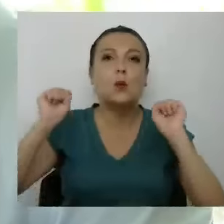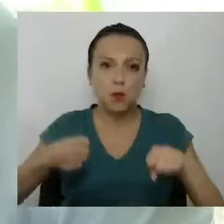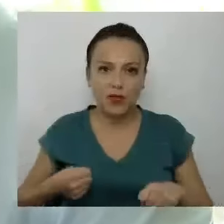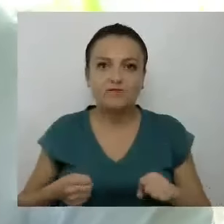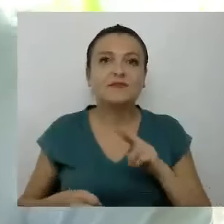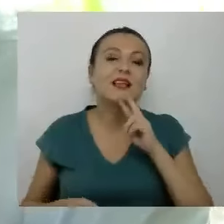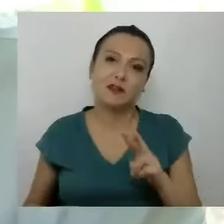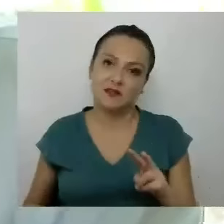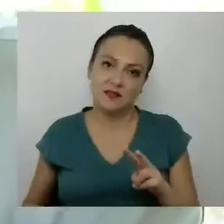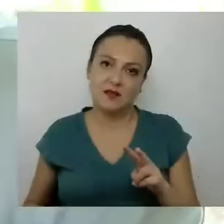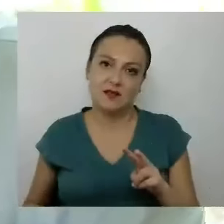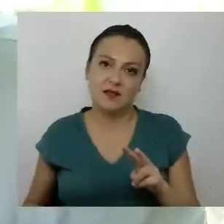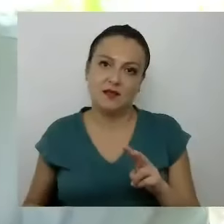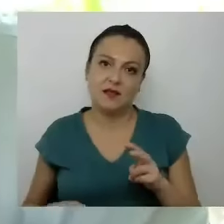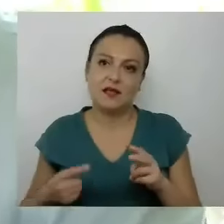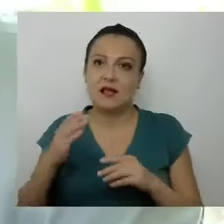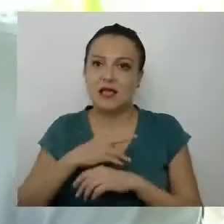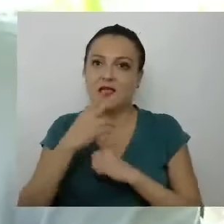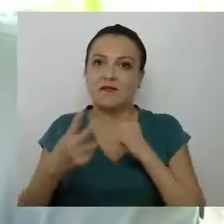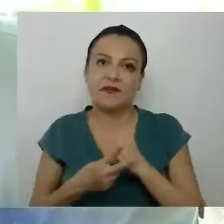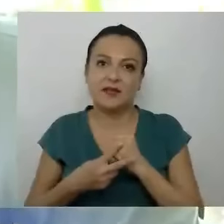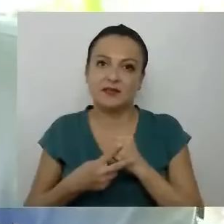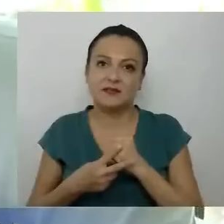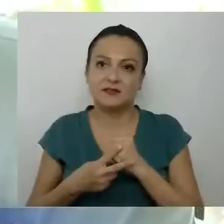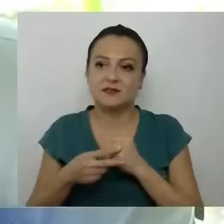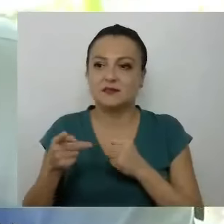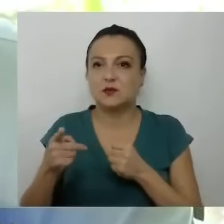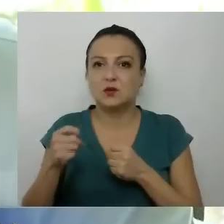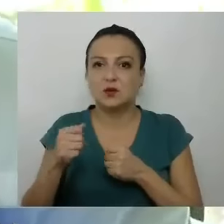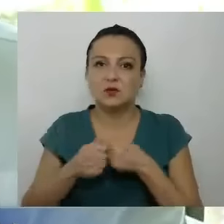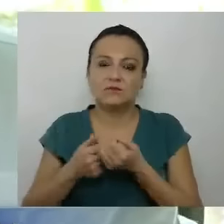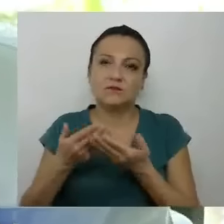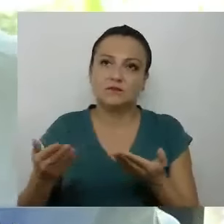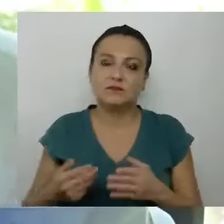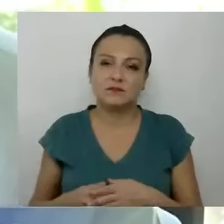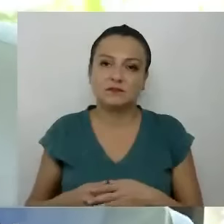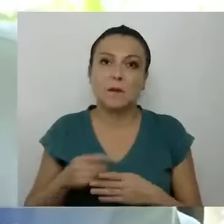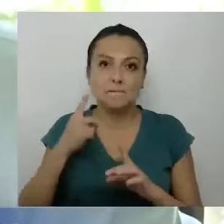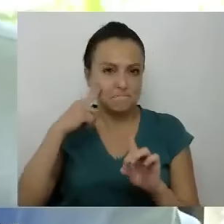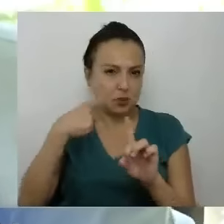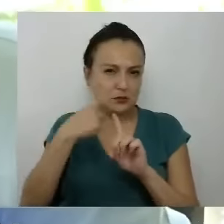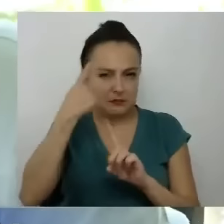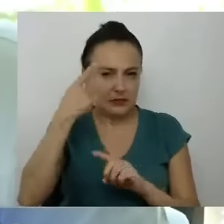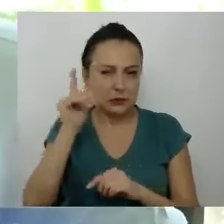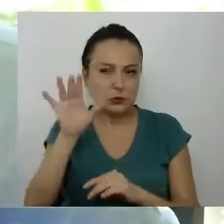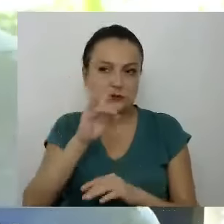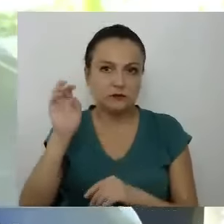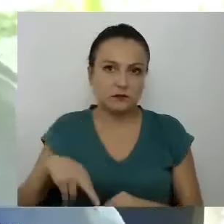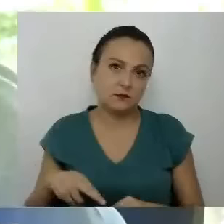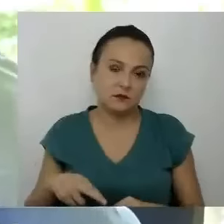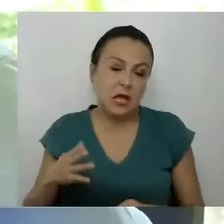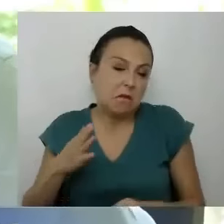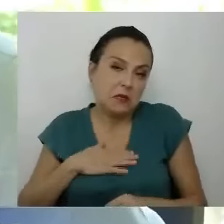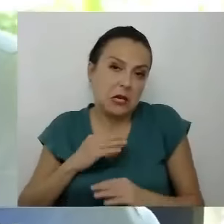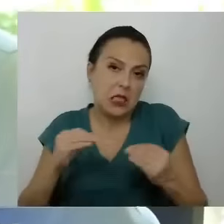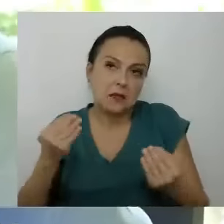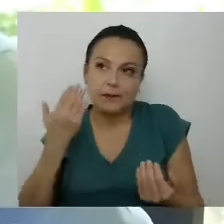verdad, ser cada vez más un instrumento positivo para Costa Rica. Y a mí nadie,